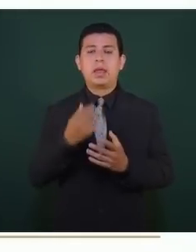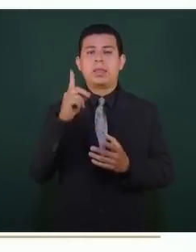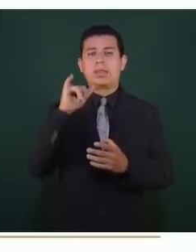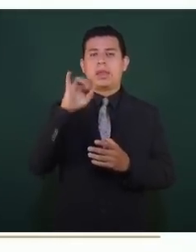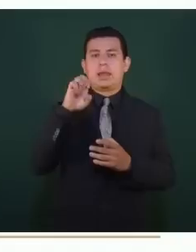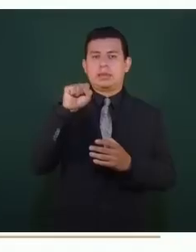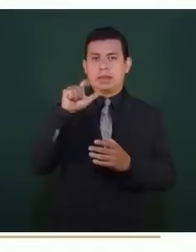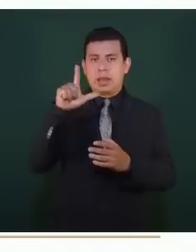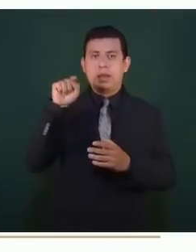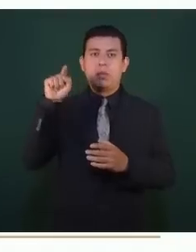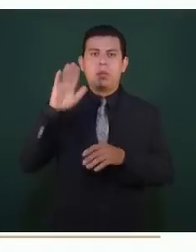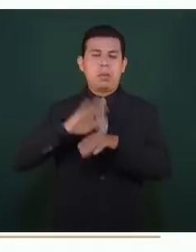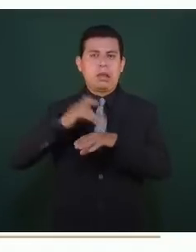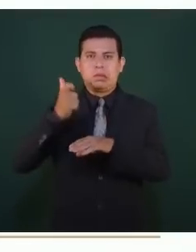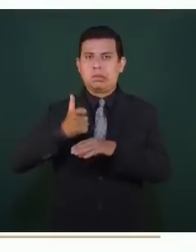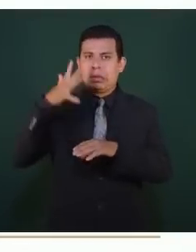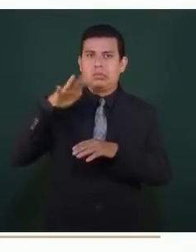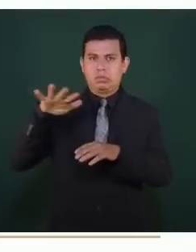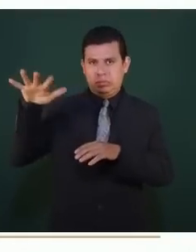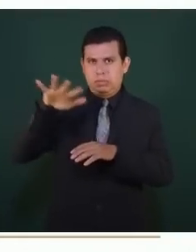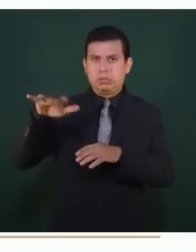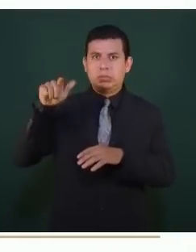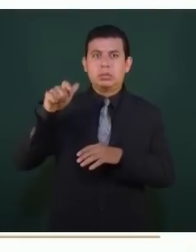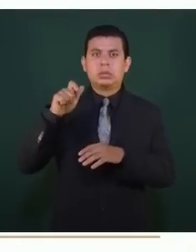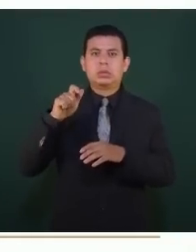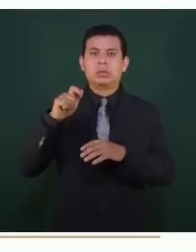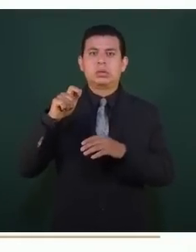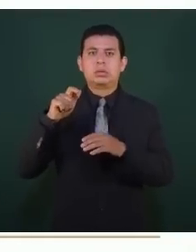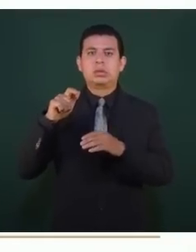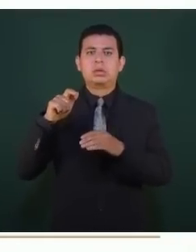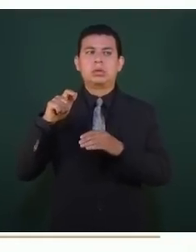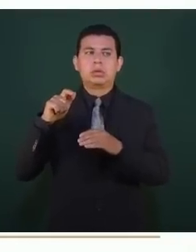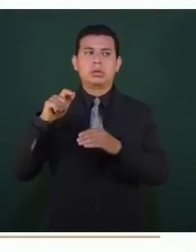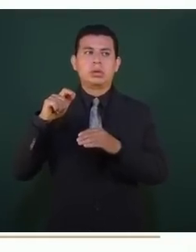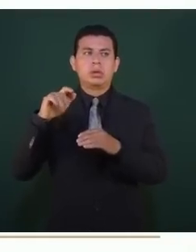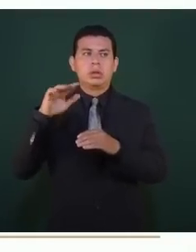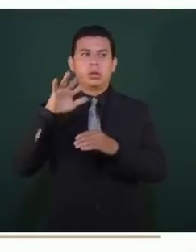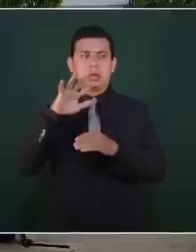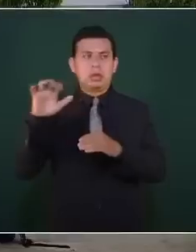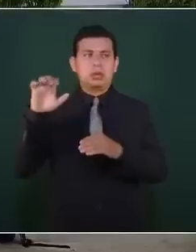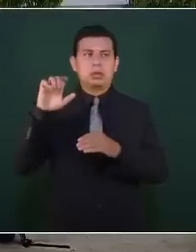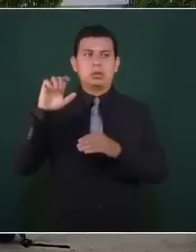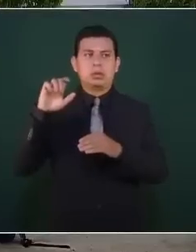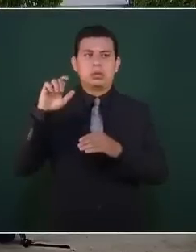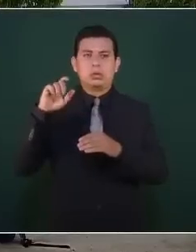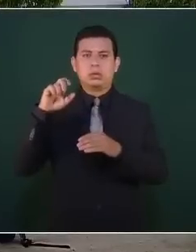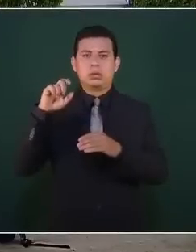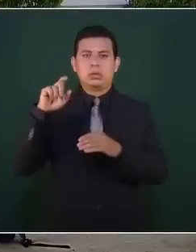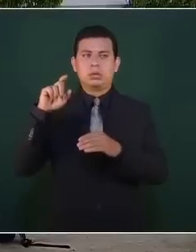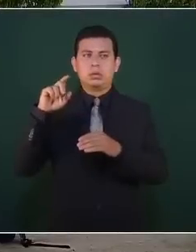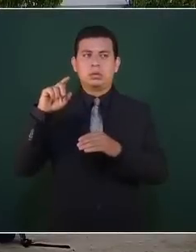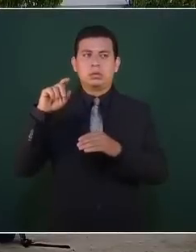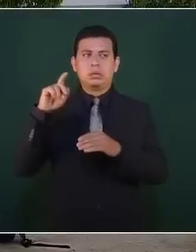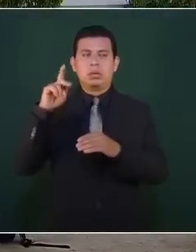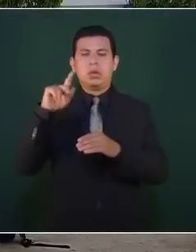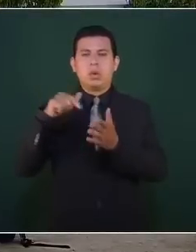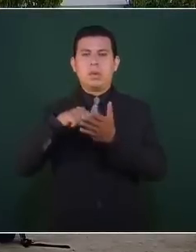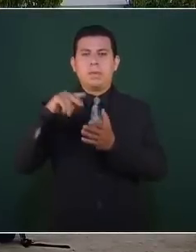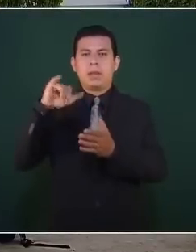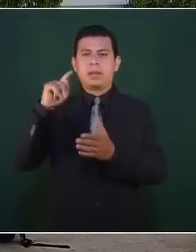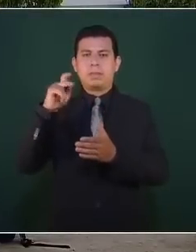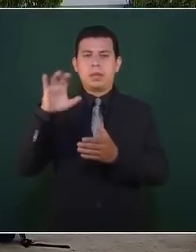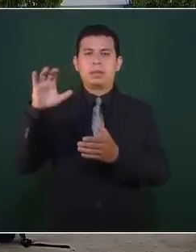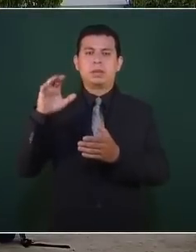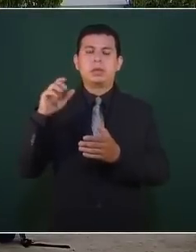la opción más cara con el margen más alto, G500 en San Pedro Mixtepeca, aquí en el estado de Oaxaca, con un precio